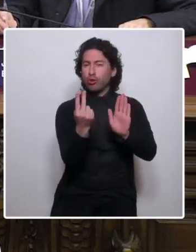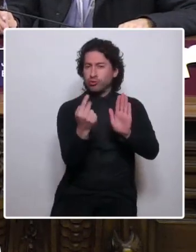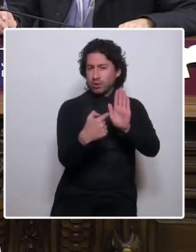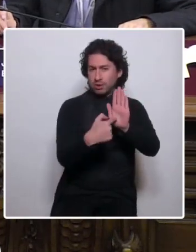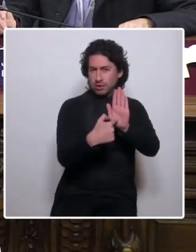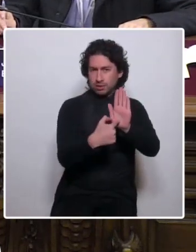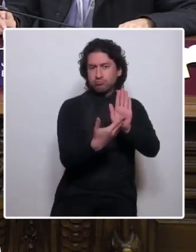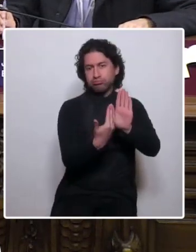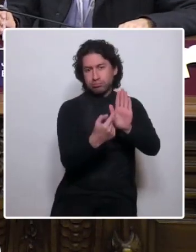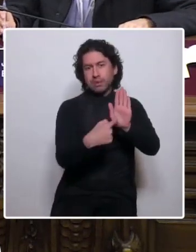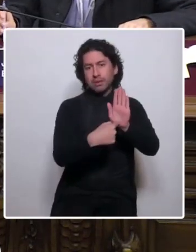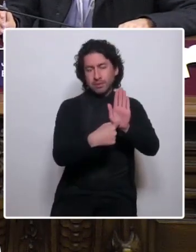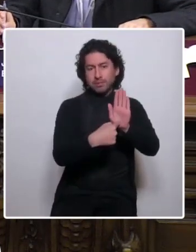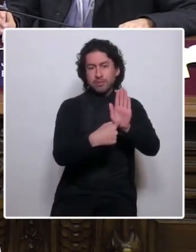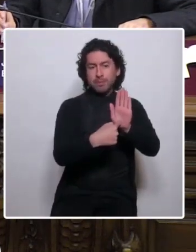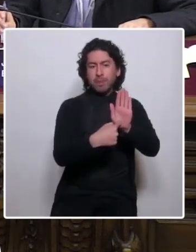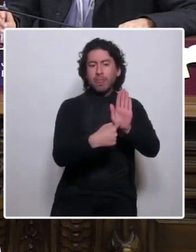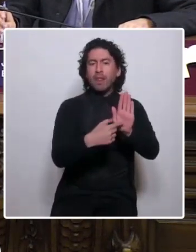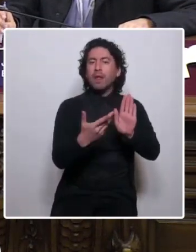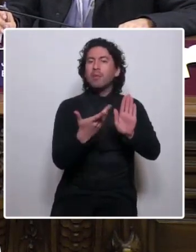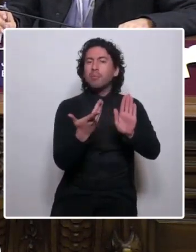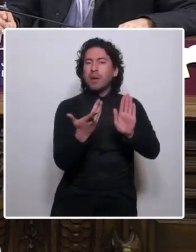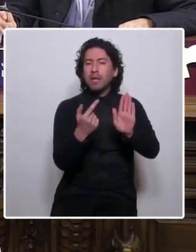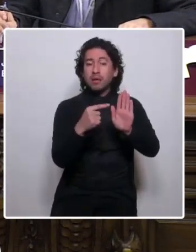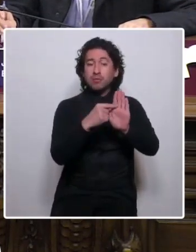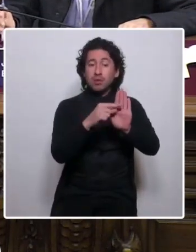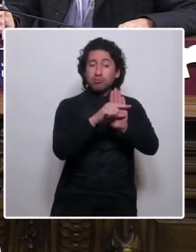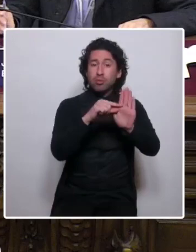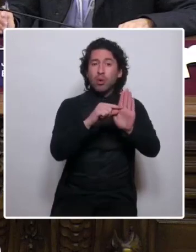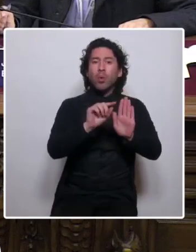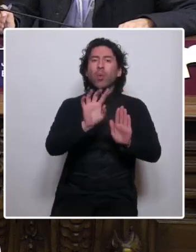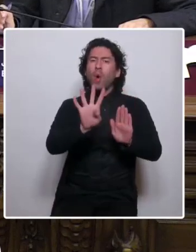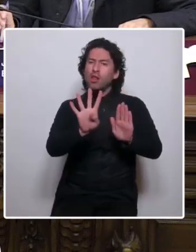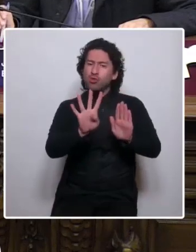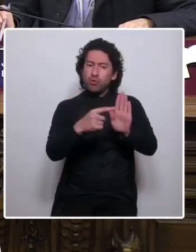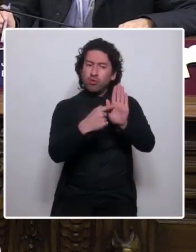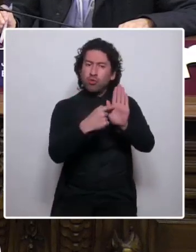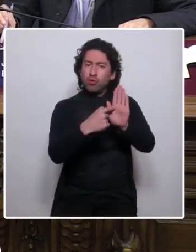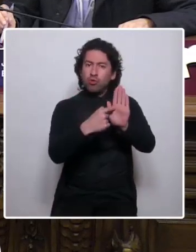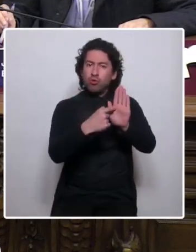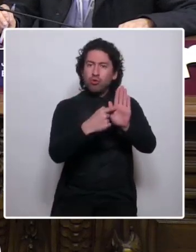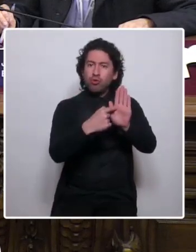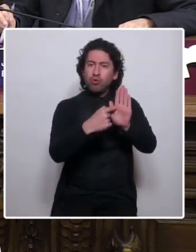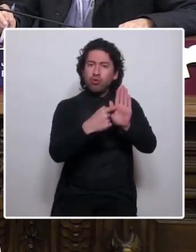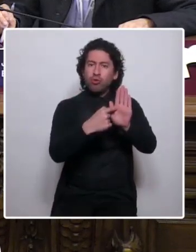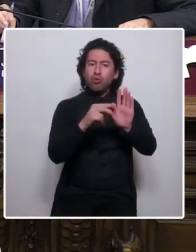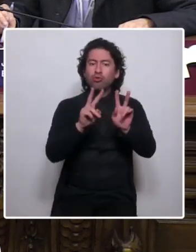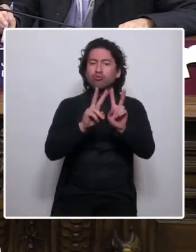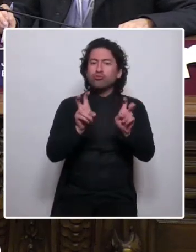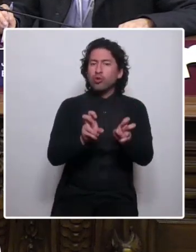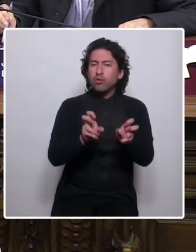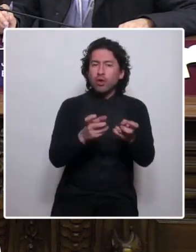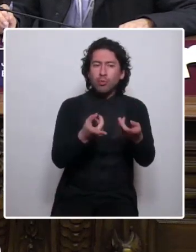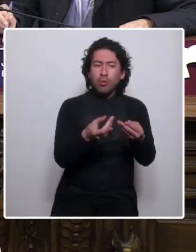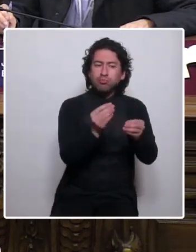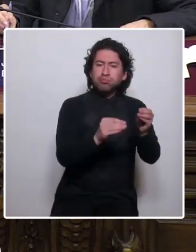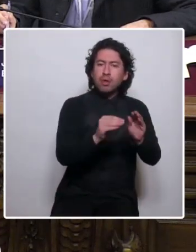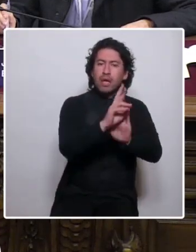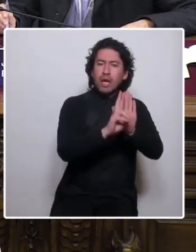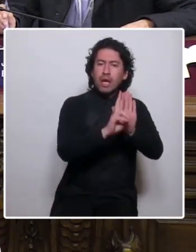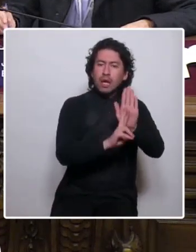comparado, que es para reemplazar este numeral 4 romano sobre Comisión de Reglamento por la que